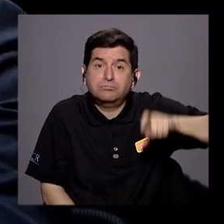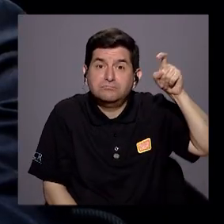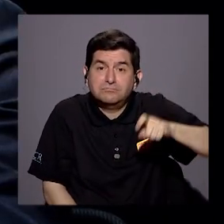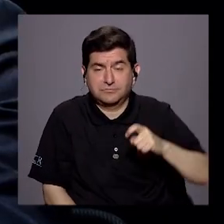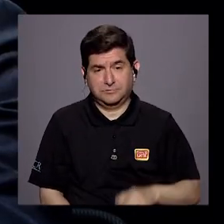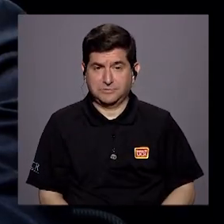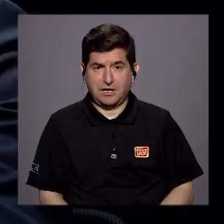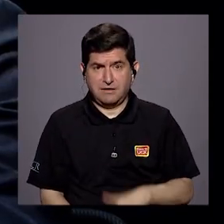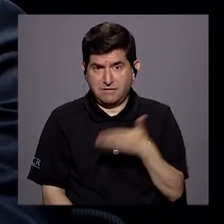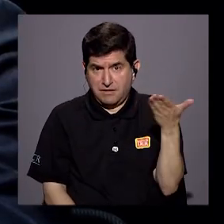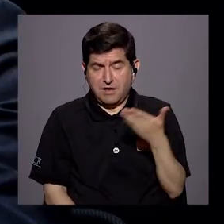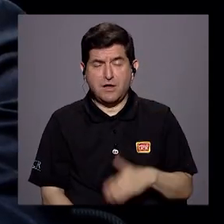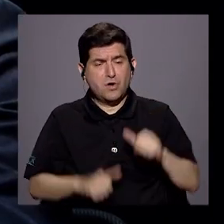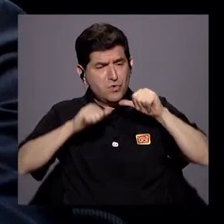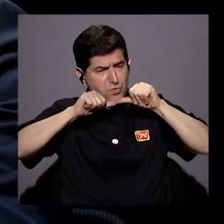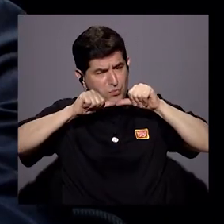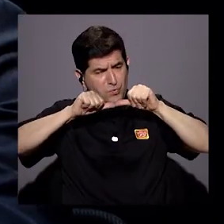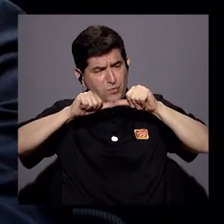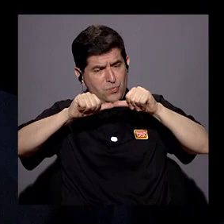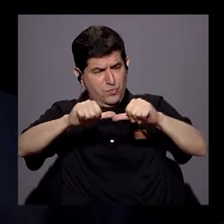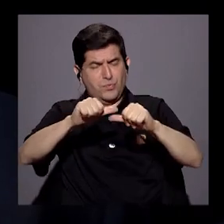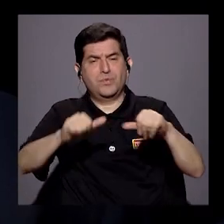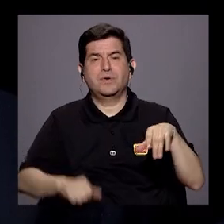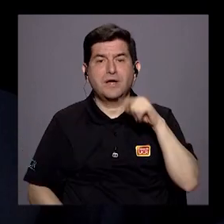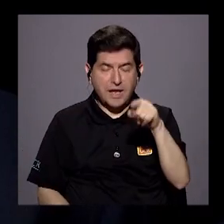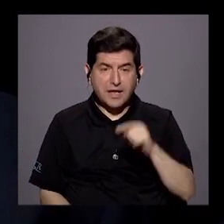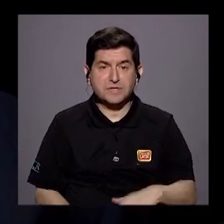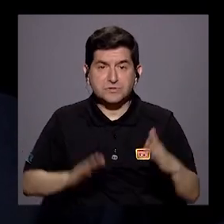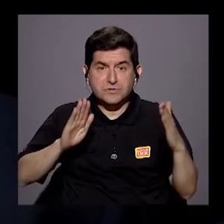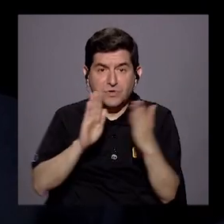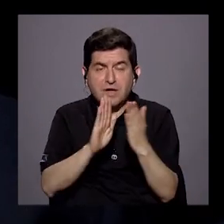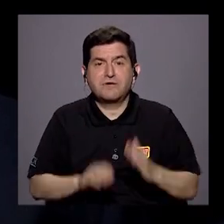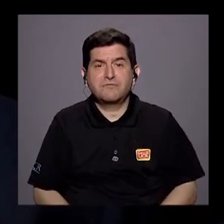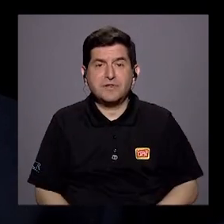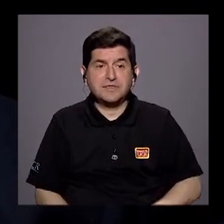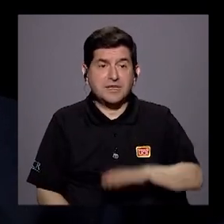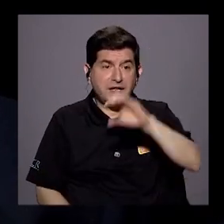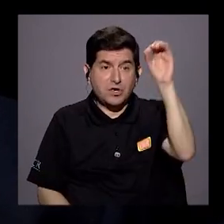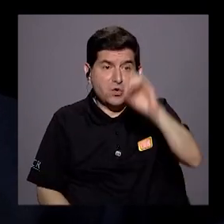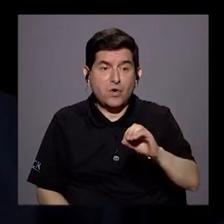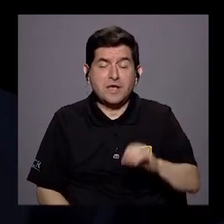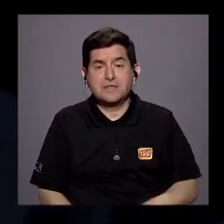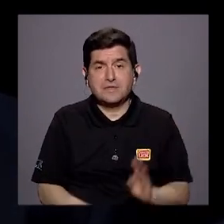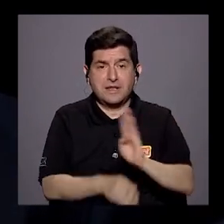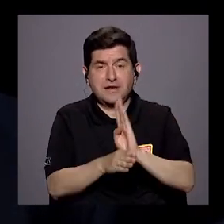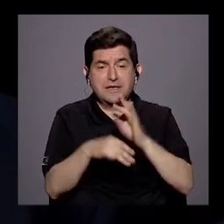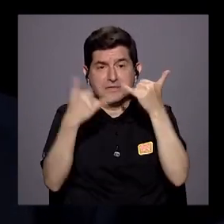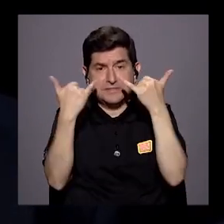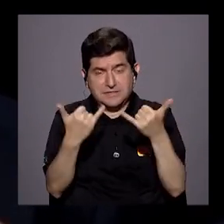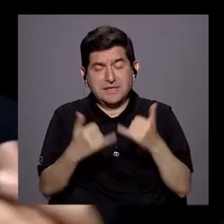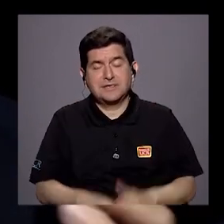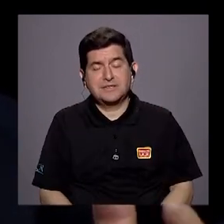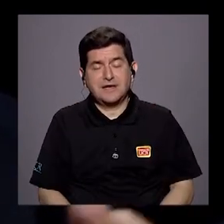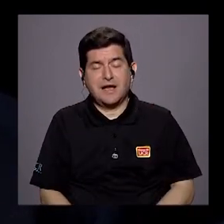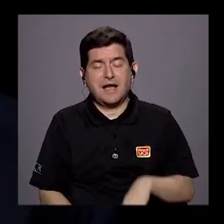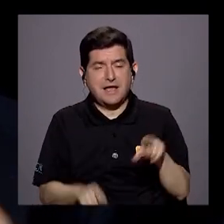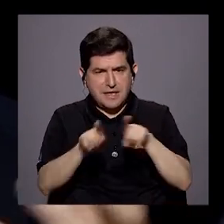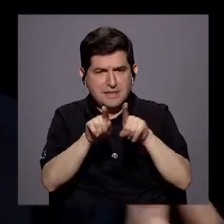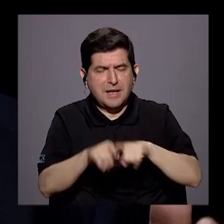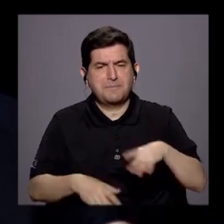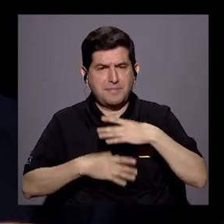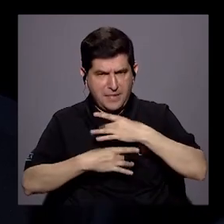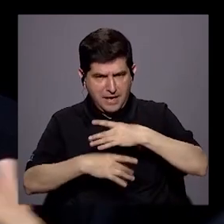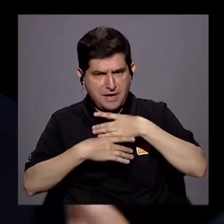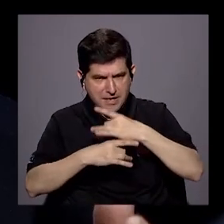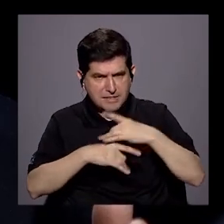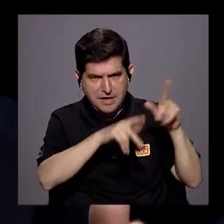necesita una constancia y eso se va a enfrentar con los intereses creados' que lógicamente van a estar luchando por obtener